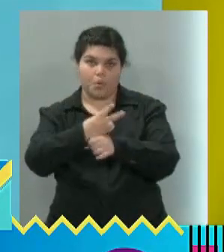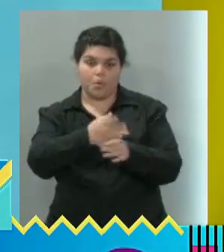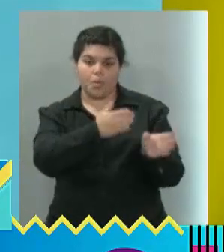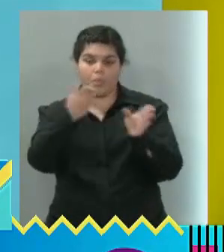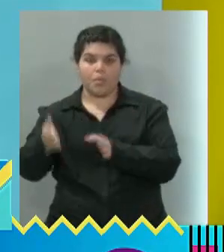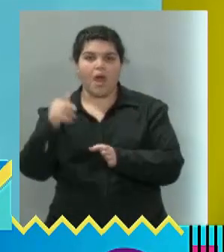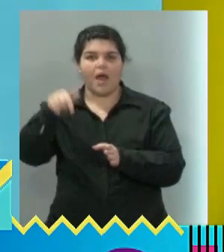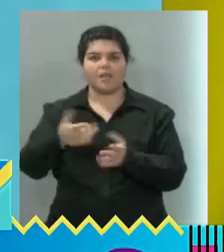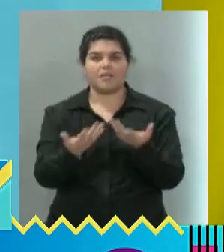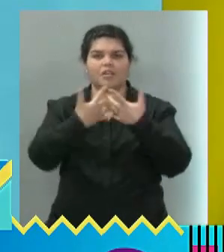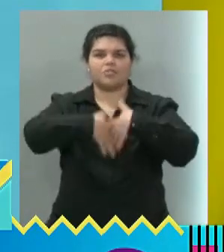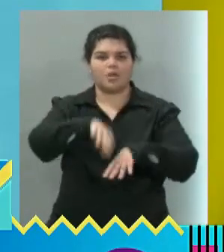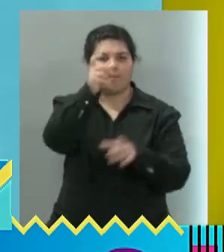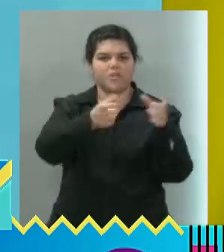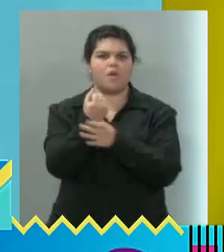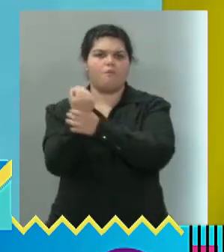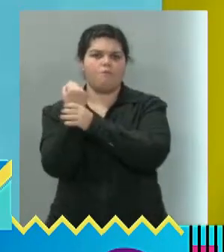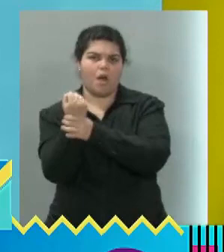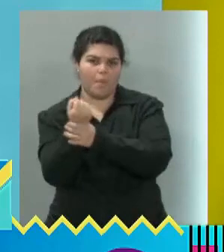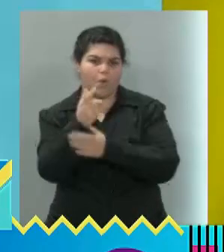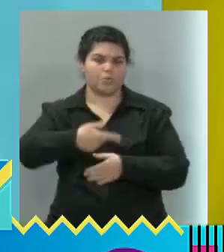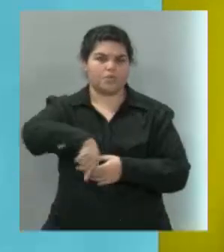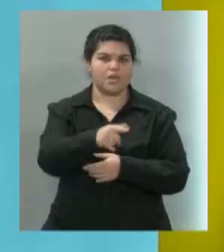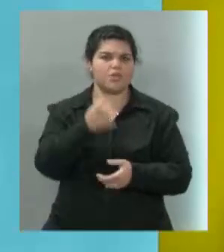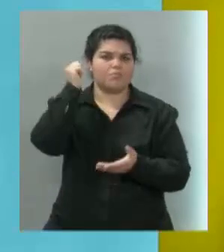con los próceres, con aquellas figuras que realmente marcaron